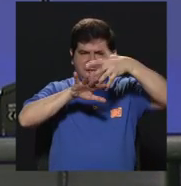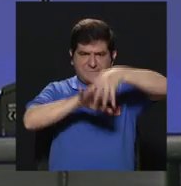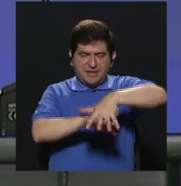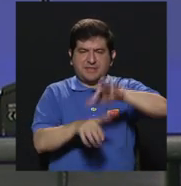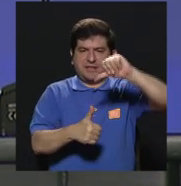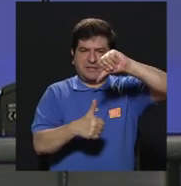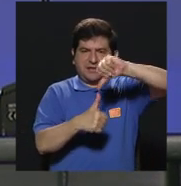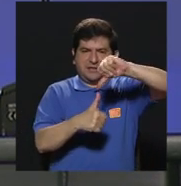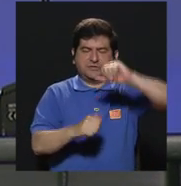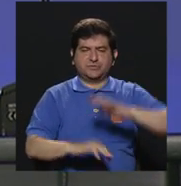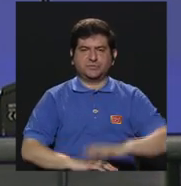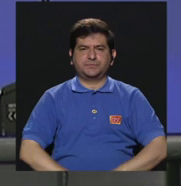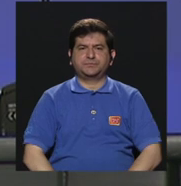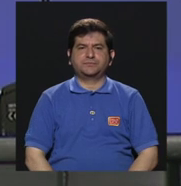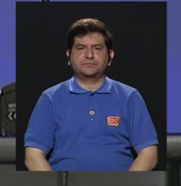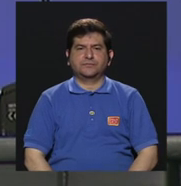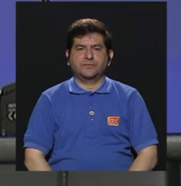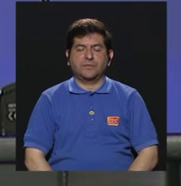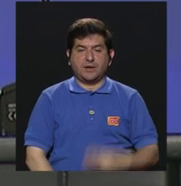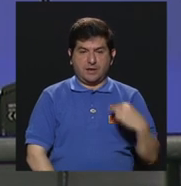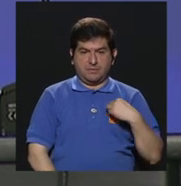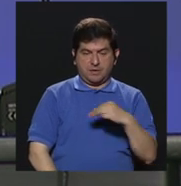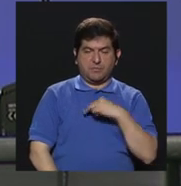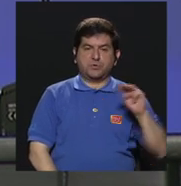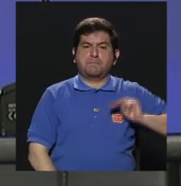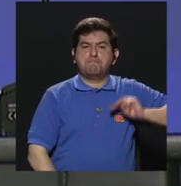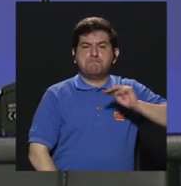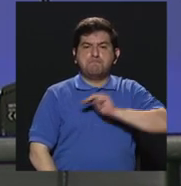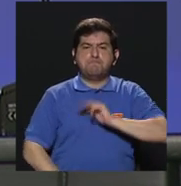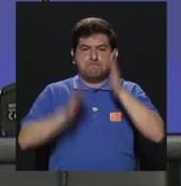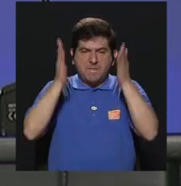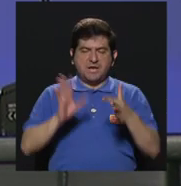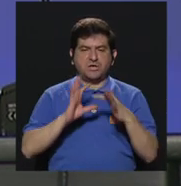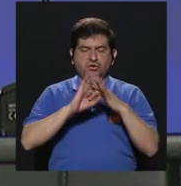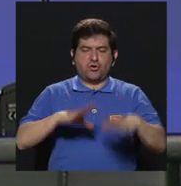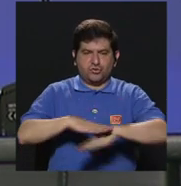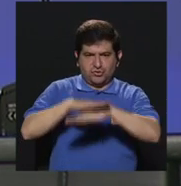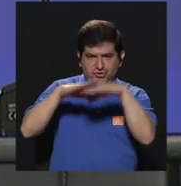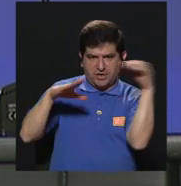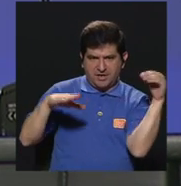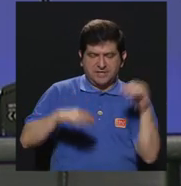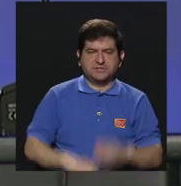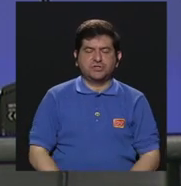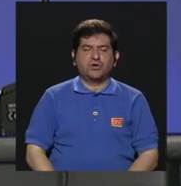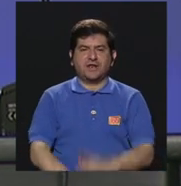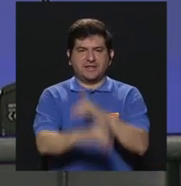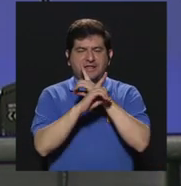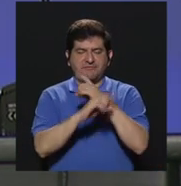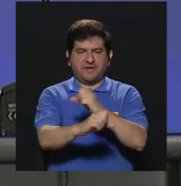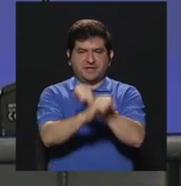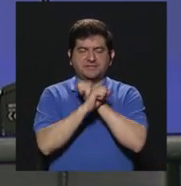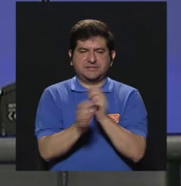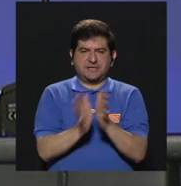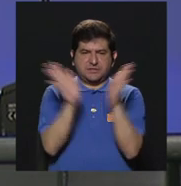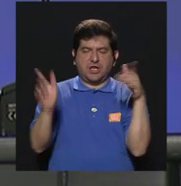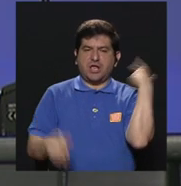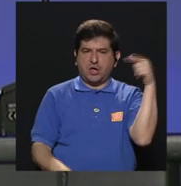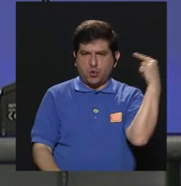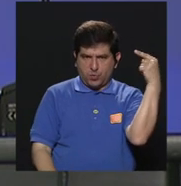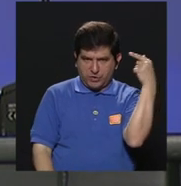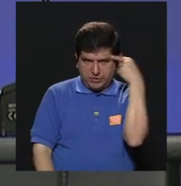Centroamericana, integrada por los ministros de Relaciones Exteriores, Defensa, Seguridad Pública y